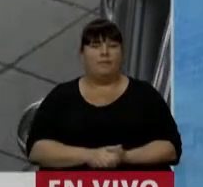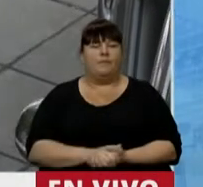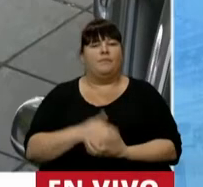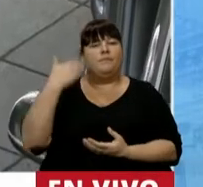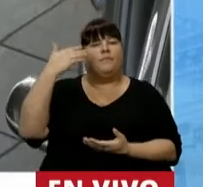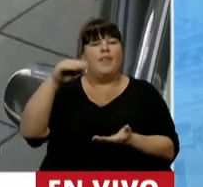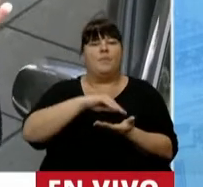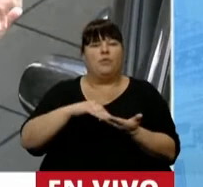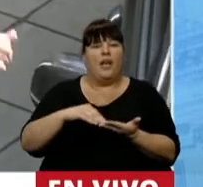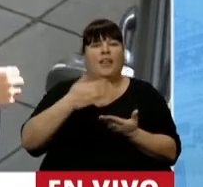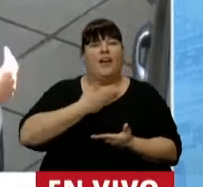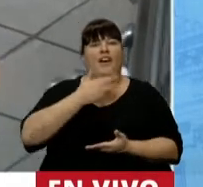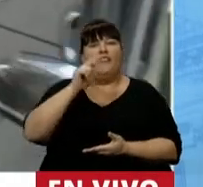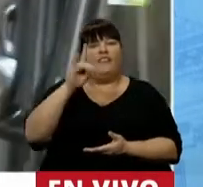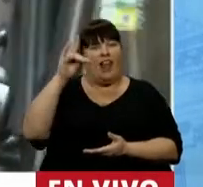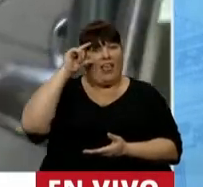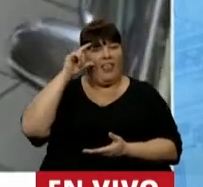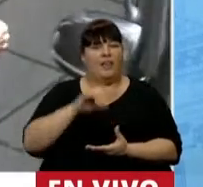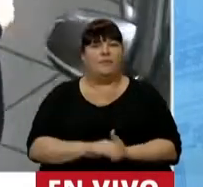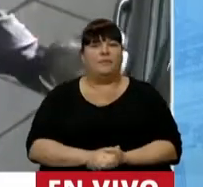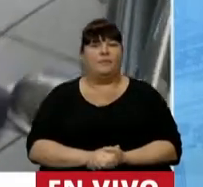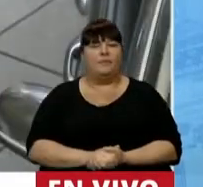Tiene la palabra la diputada Mónica Frade.